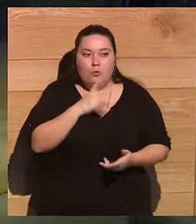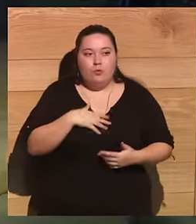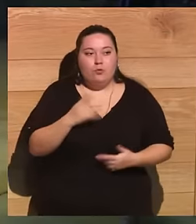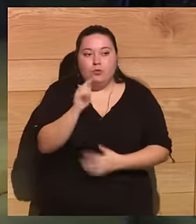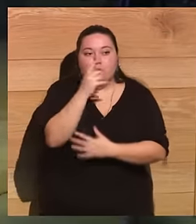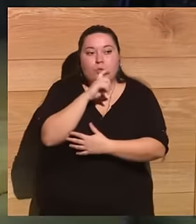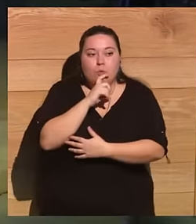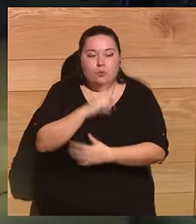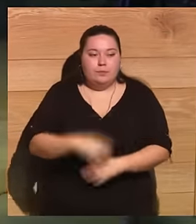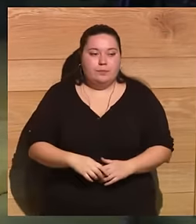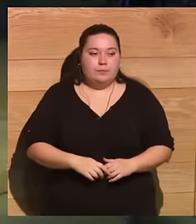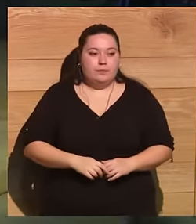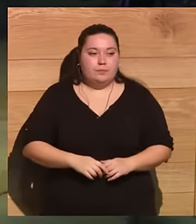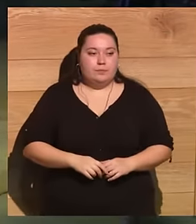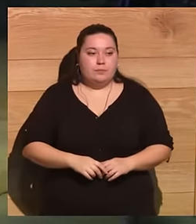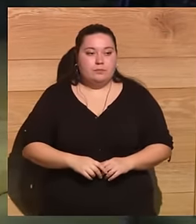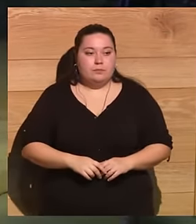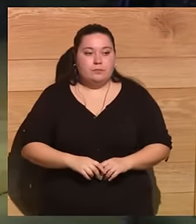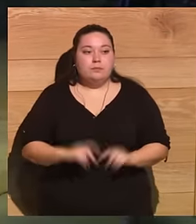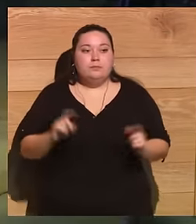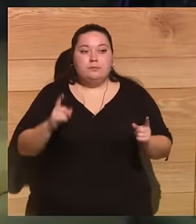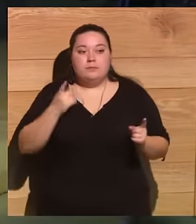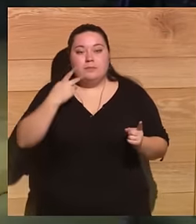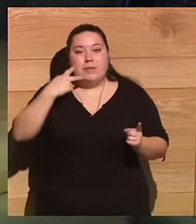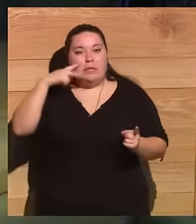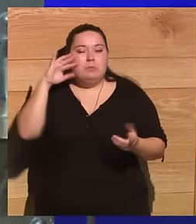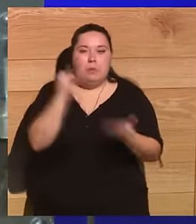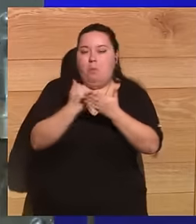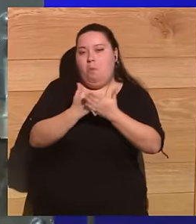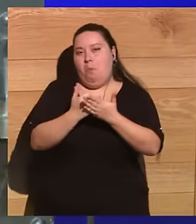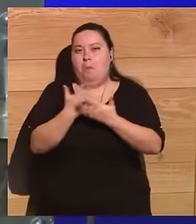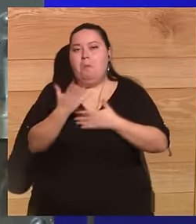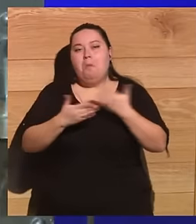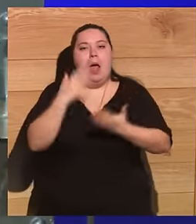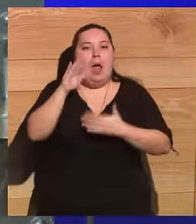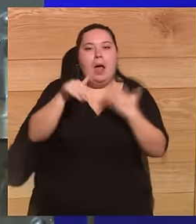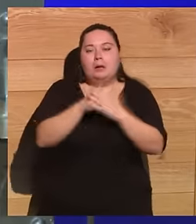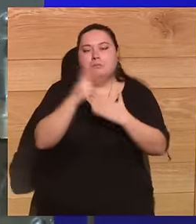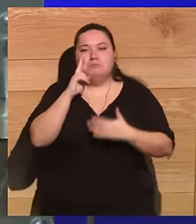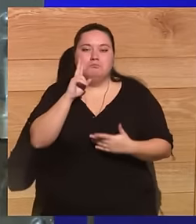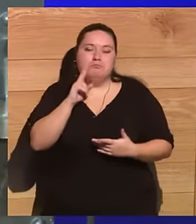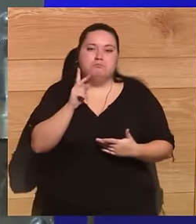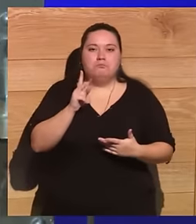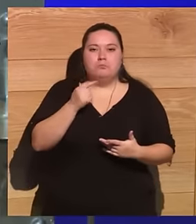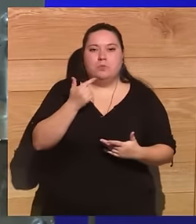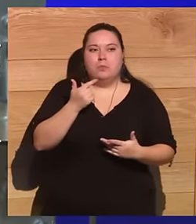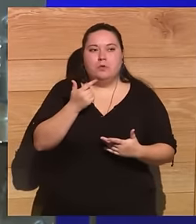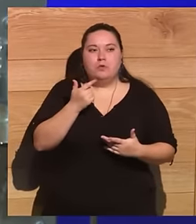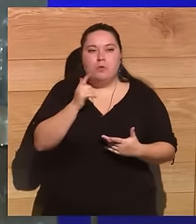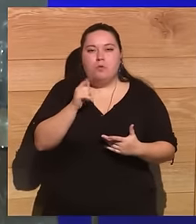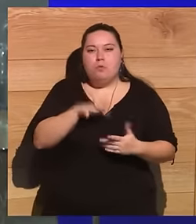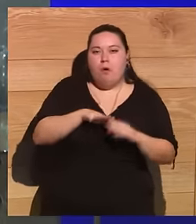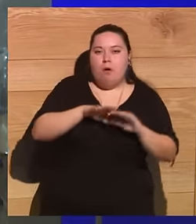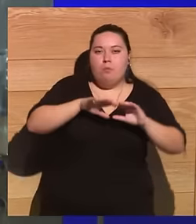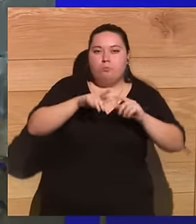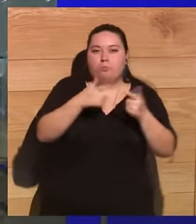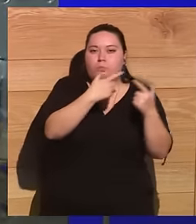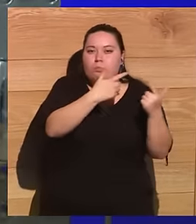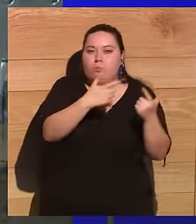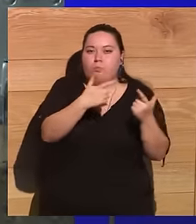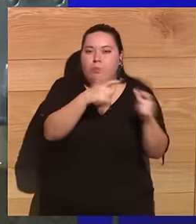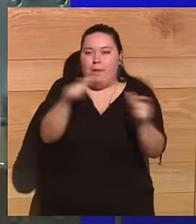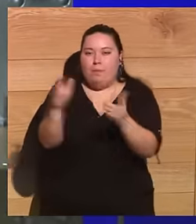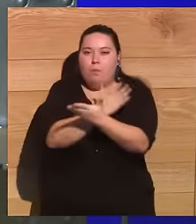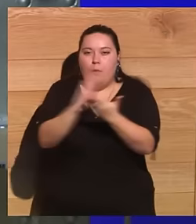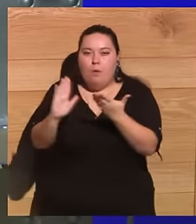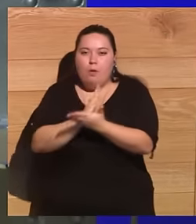podemos conseguirlo? Empezamos a hacer experimentos para ver hasta qué punto podíamos ir en esta descodificación de la actividad cerebral y